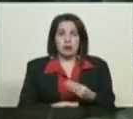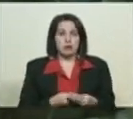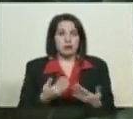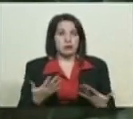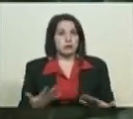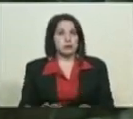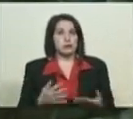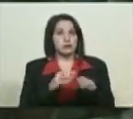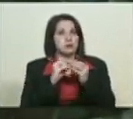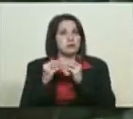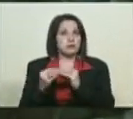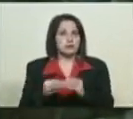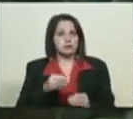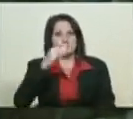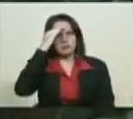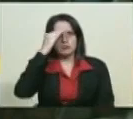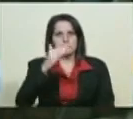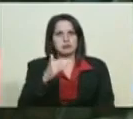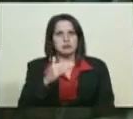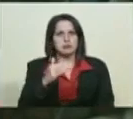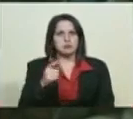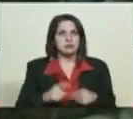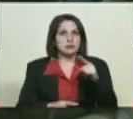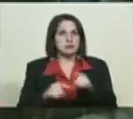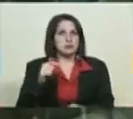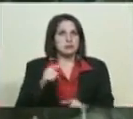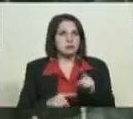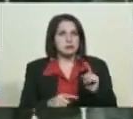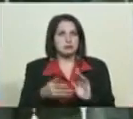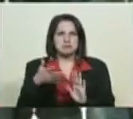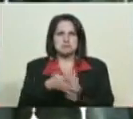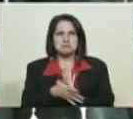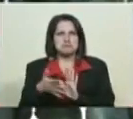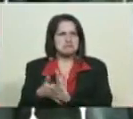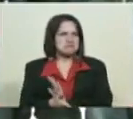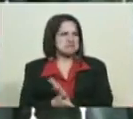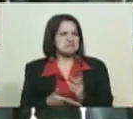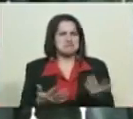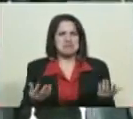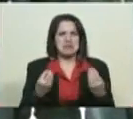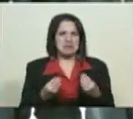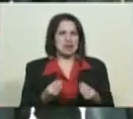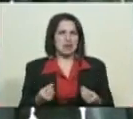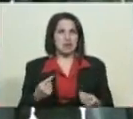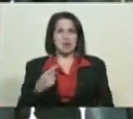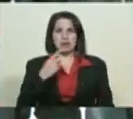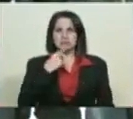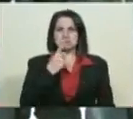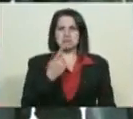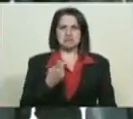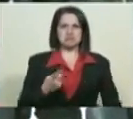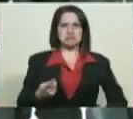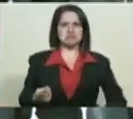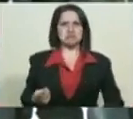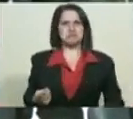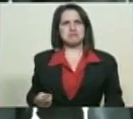Estratégico Operacional. Las cosas que han sucedido, de verdad que no vale ni siquiera la pena mencionar.